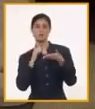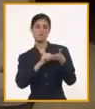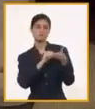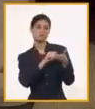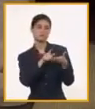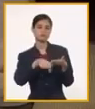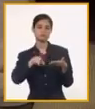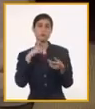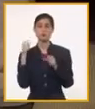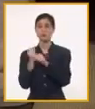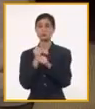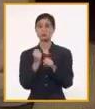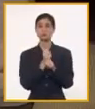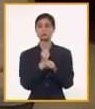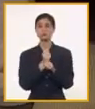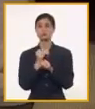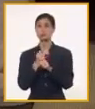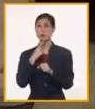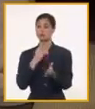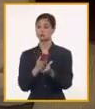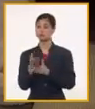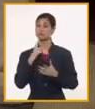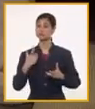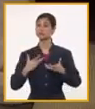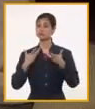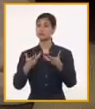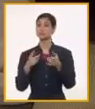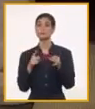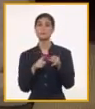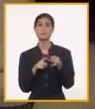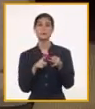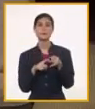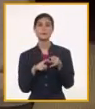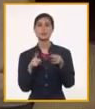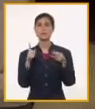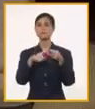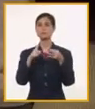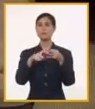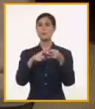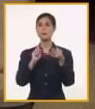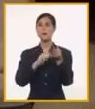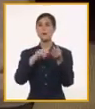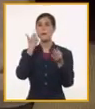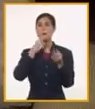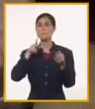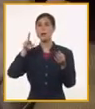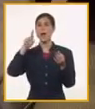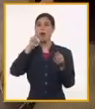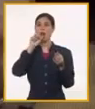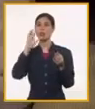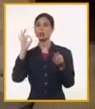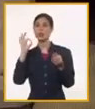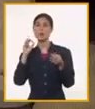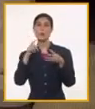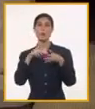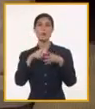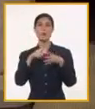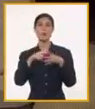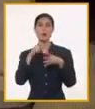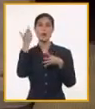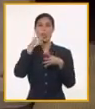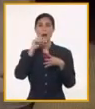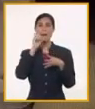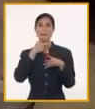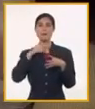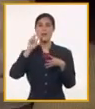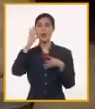verdad, echaron para adelante el trabajo. Pardo Gómez, cirujano, Abelardo Bush, el